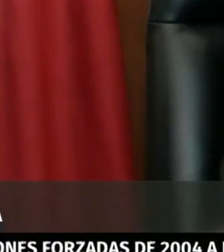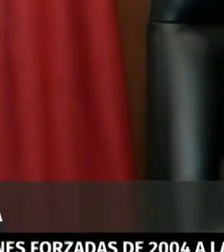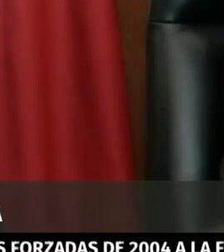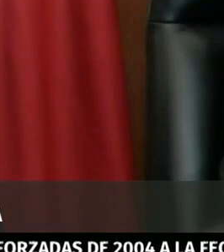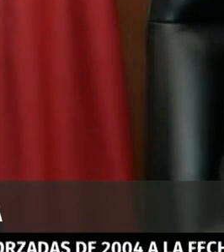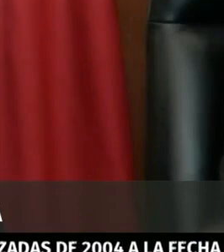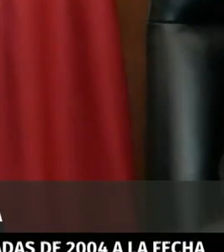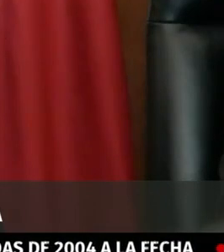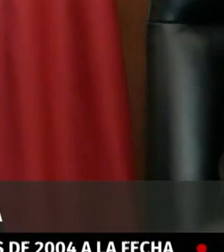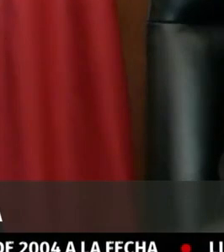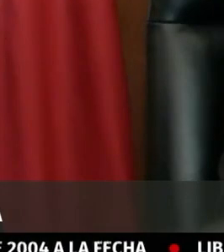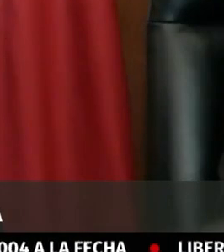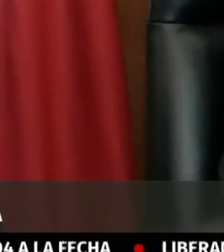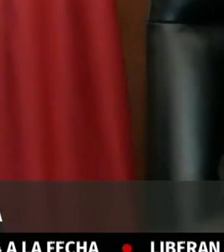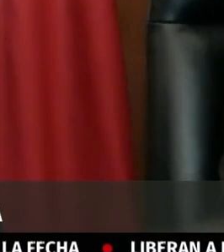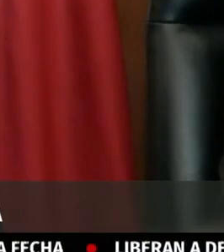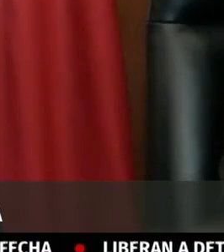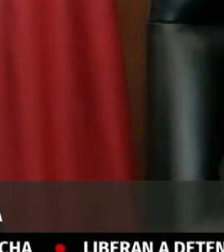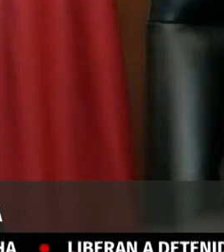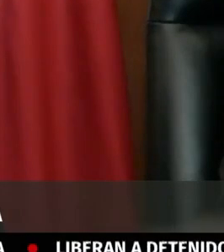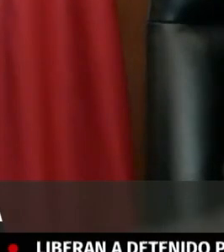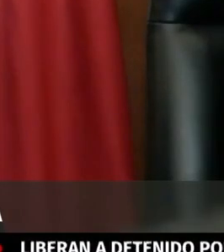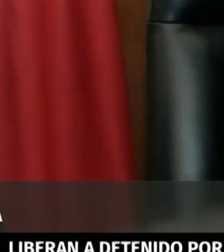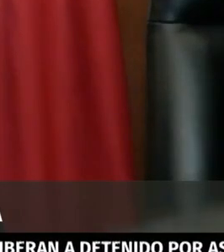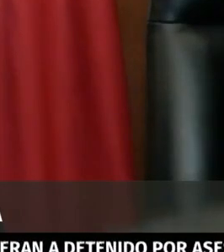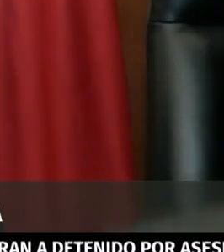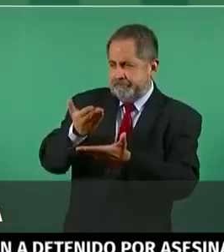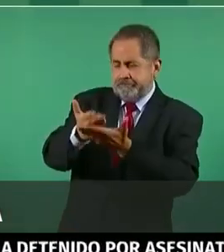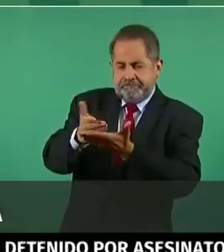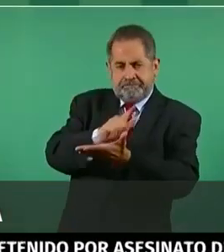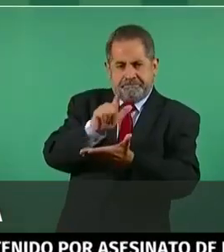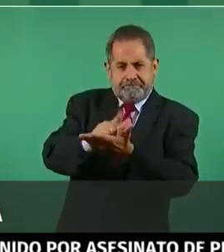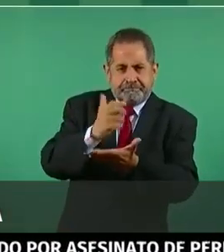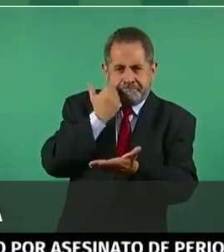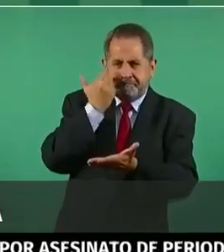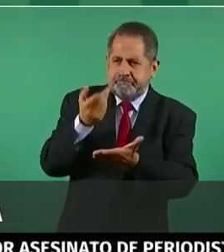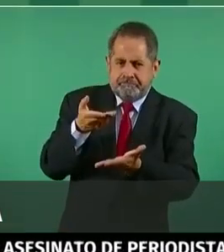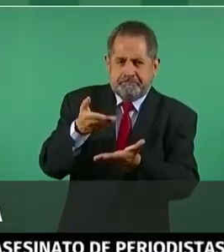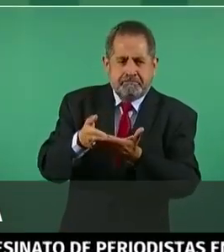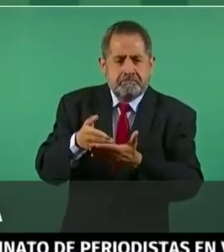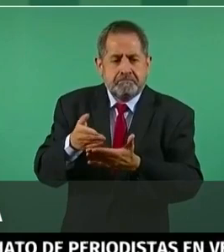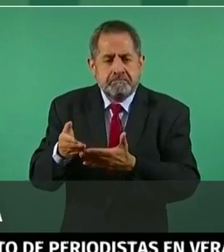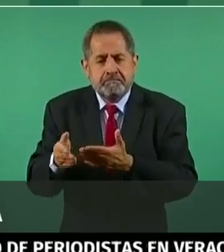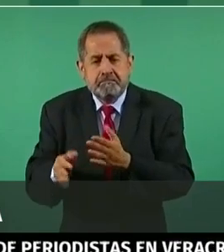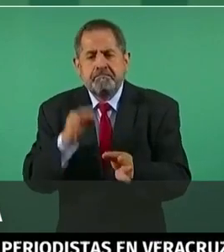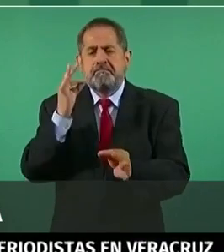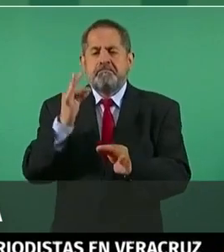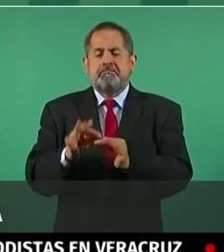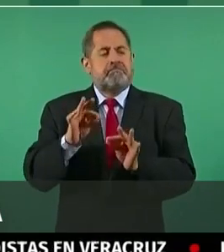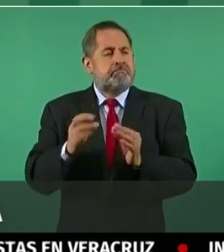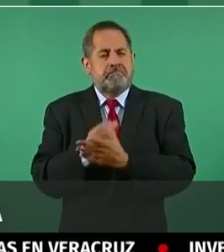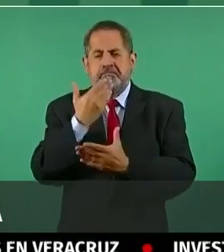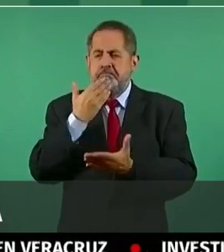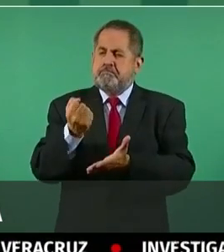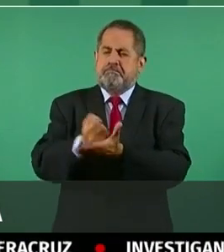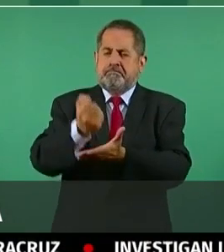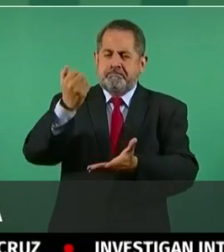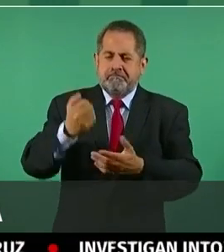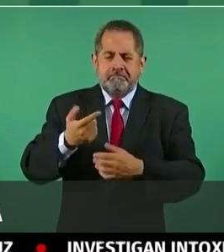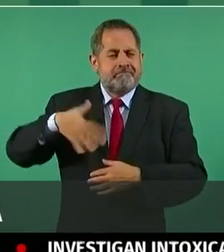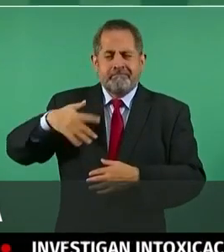que se presentó y estaba dispuesto pues a escuchar la imputación es el asesor financiero David Gómez Arnau. ¿Es quién,